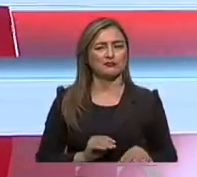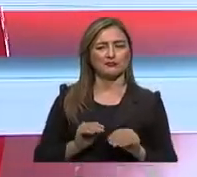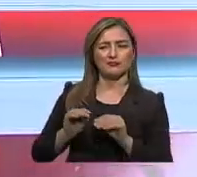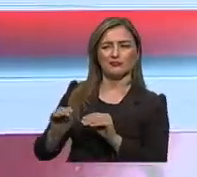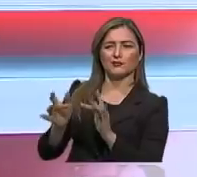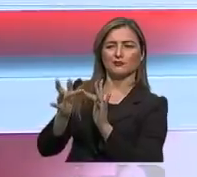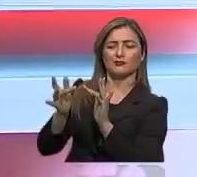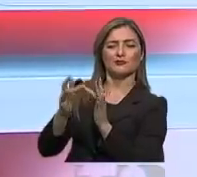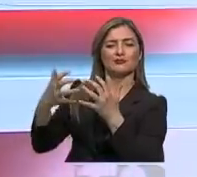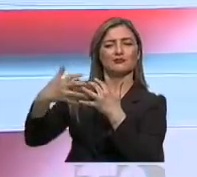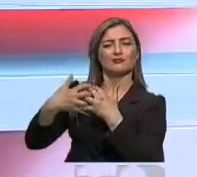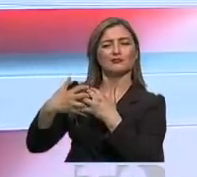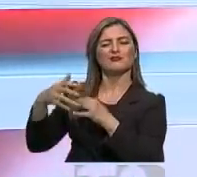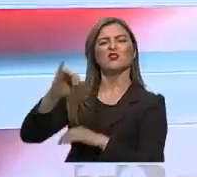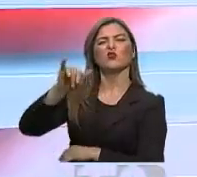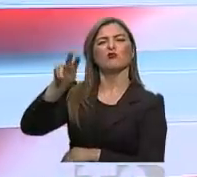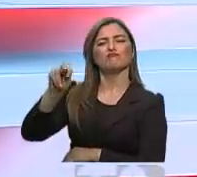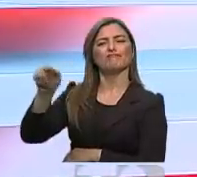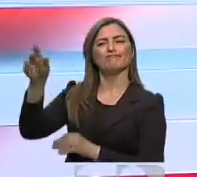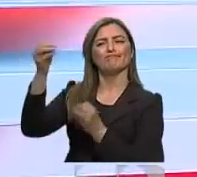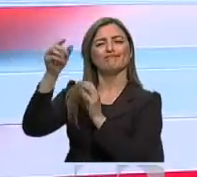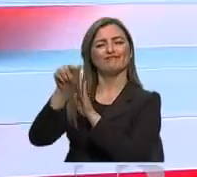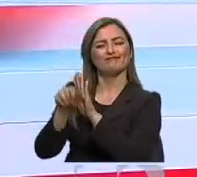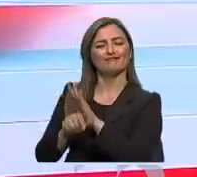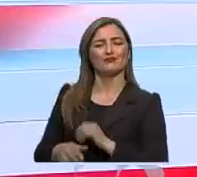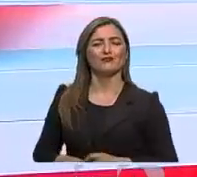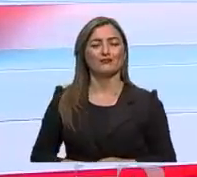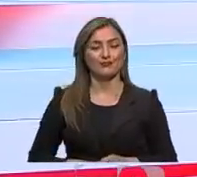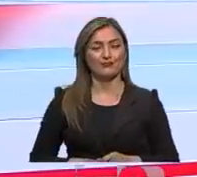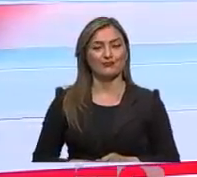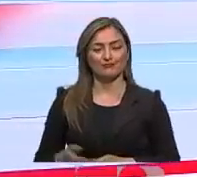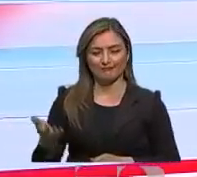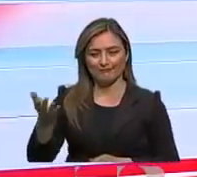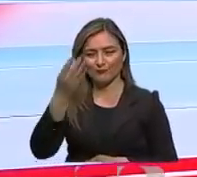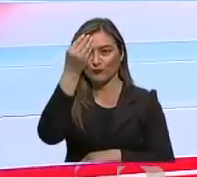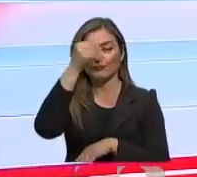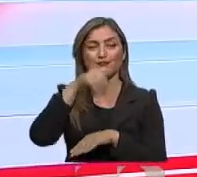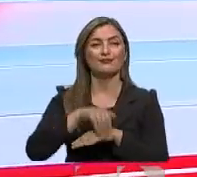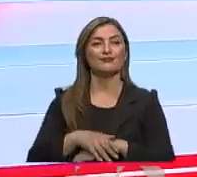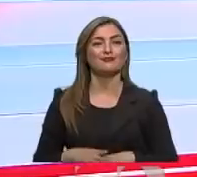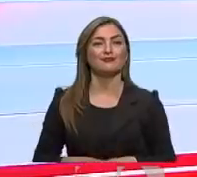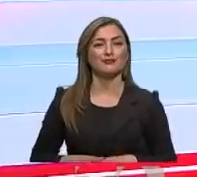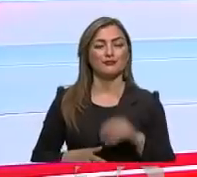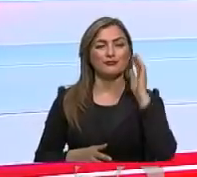está nuestro compañero Juan Miguel Rodríguez para darnos todos los detalles. Juan Miguel, adelante, buenas tardes.